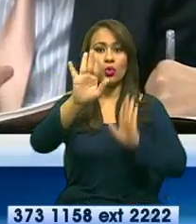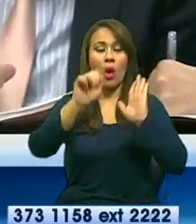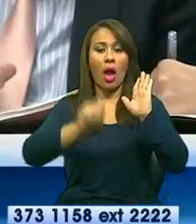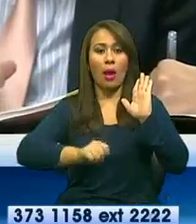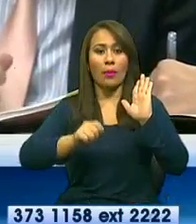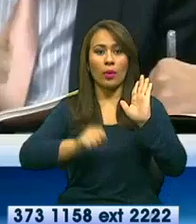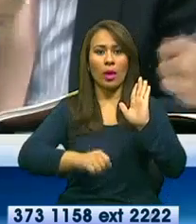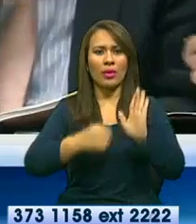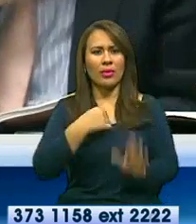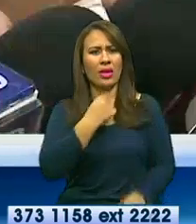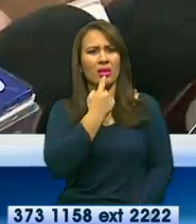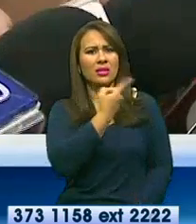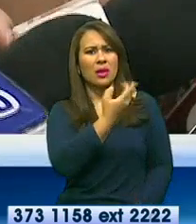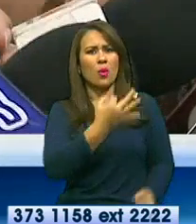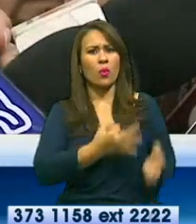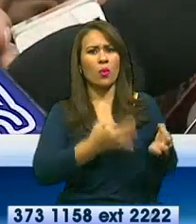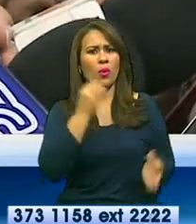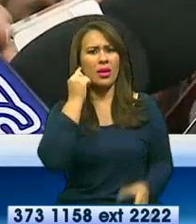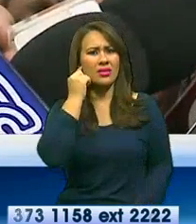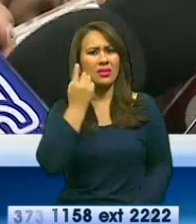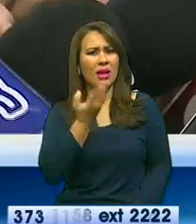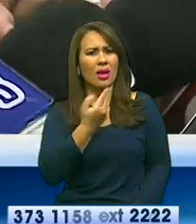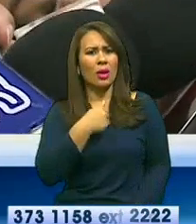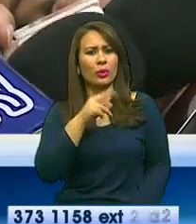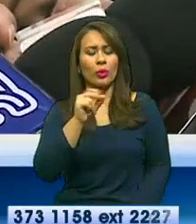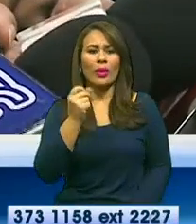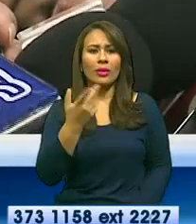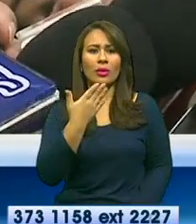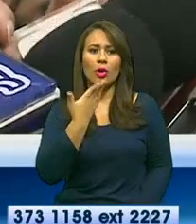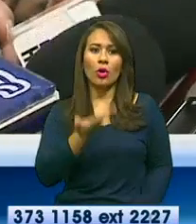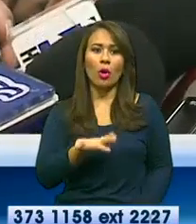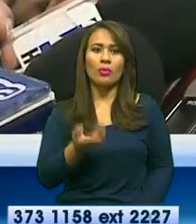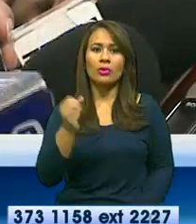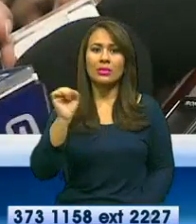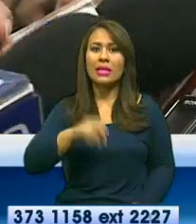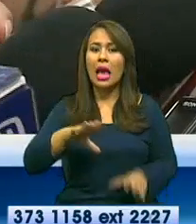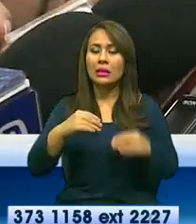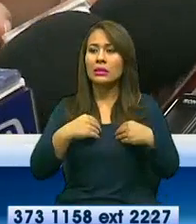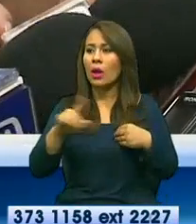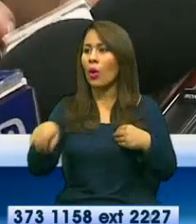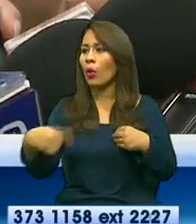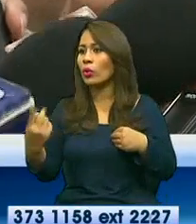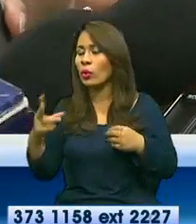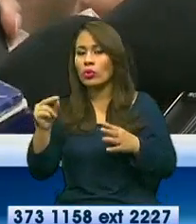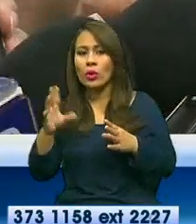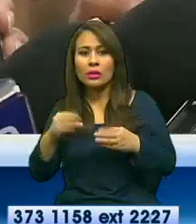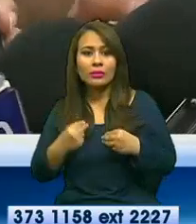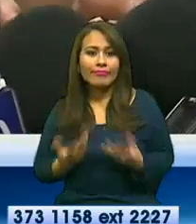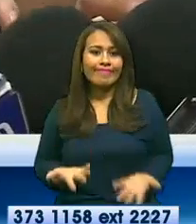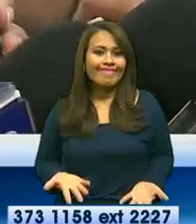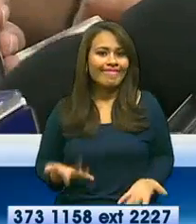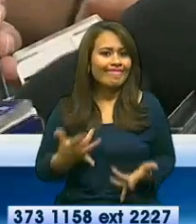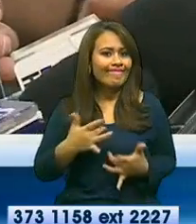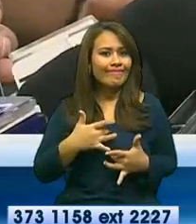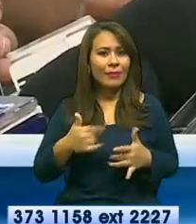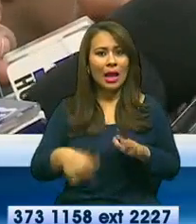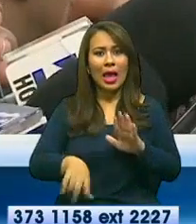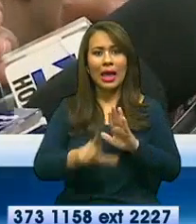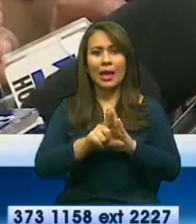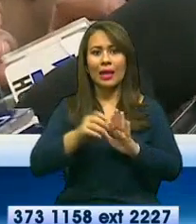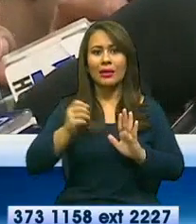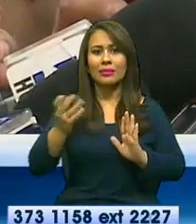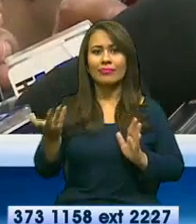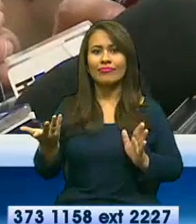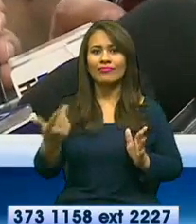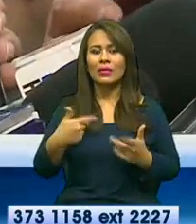la decisión de la jueza. No entiendo por qué en un caso se accede y en el otro no. Lamentablemente, la ley procesal penal permite